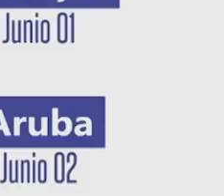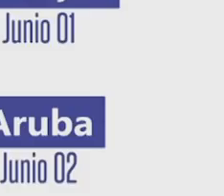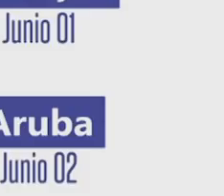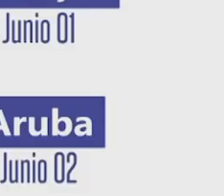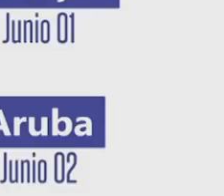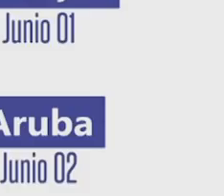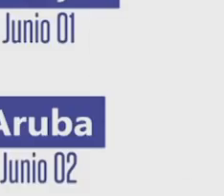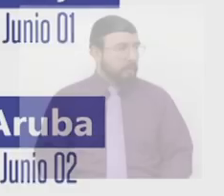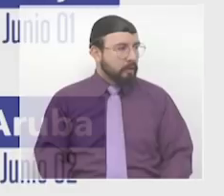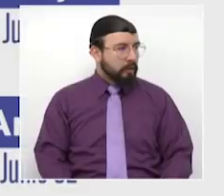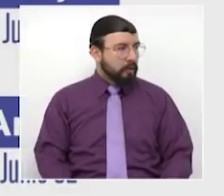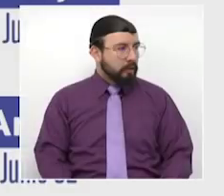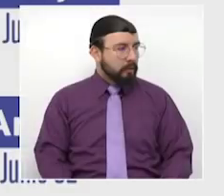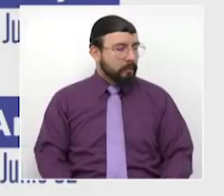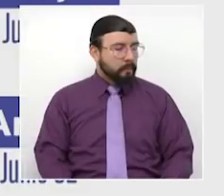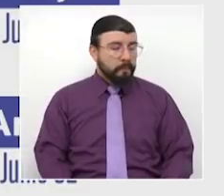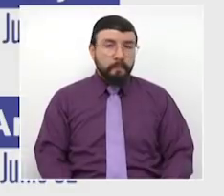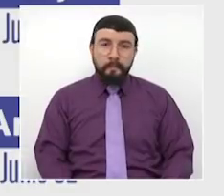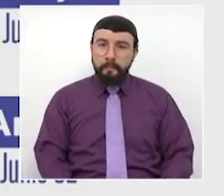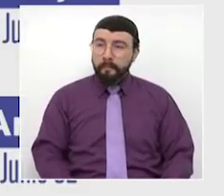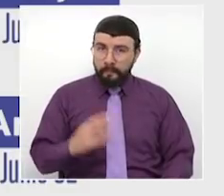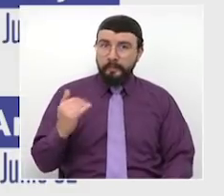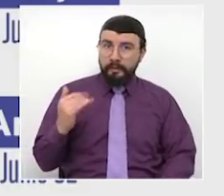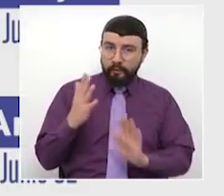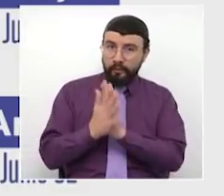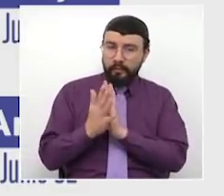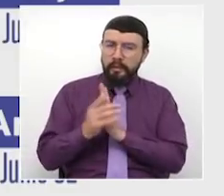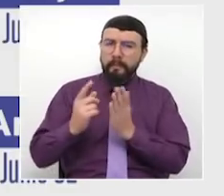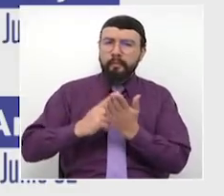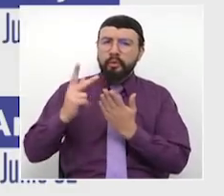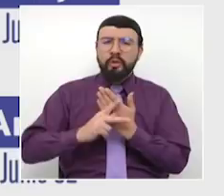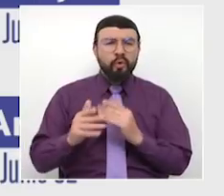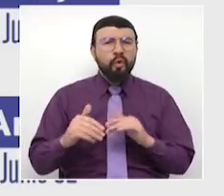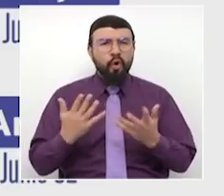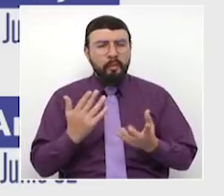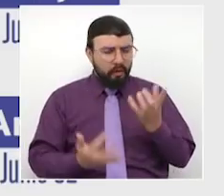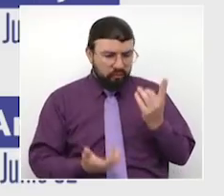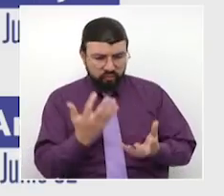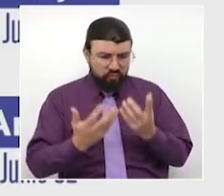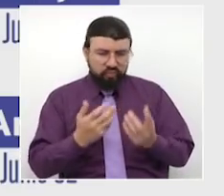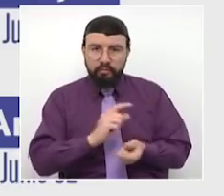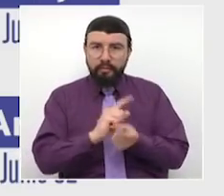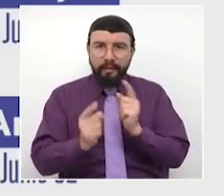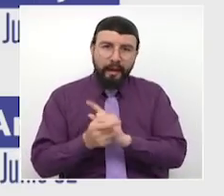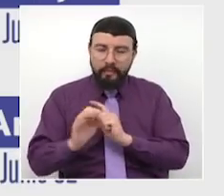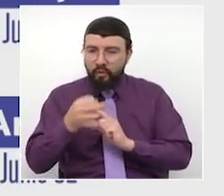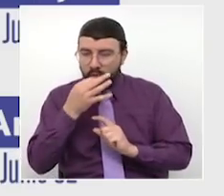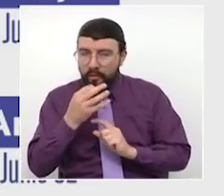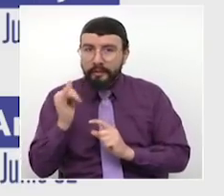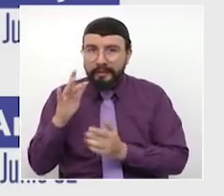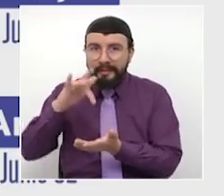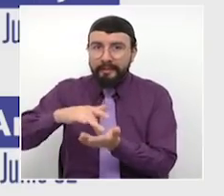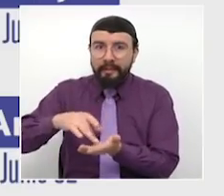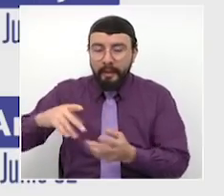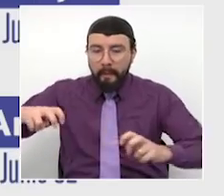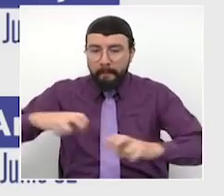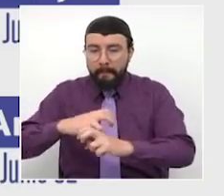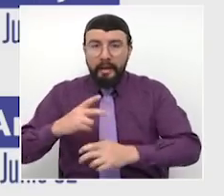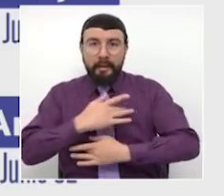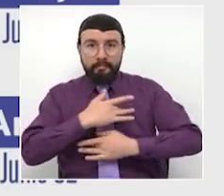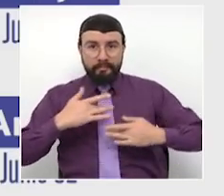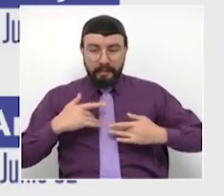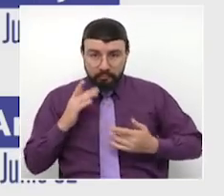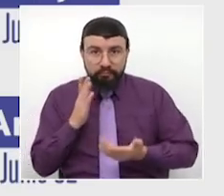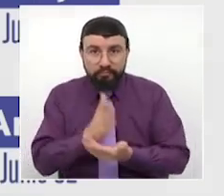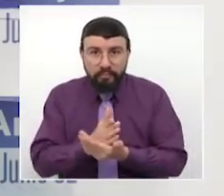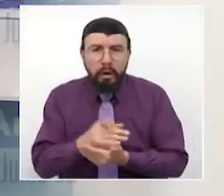estar contando todo este proyecto de cómo hacer de la cocina una farmacia y de nuestros parques de la salud, para que ustedes, a los familiares